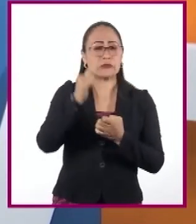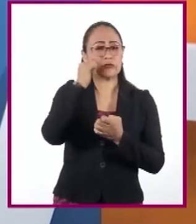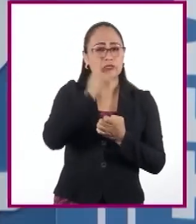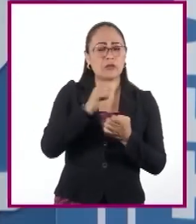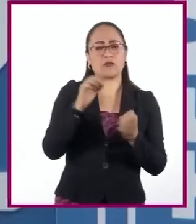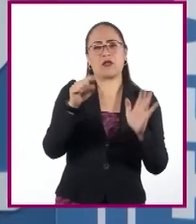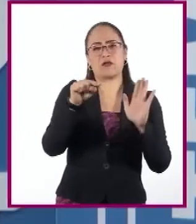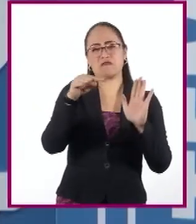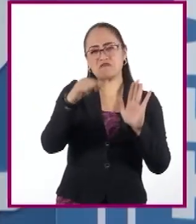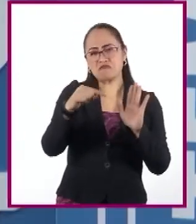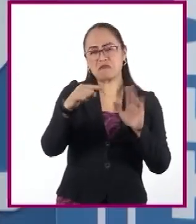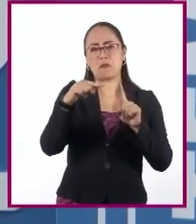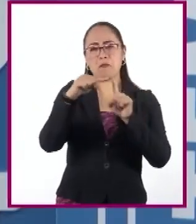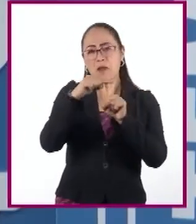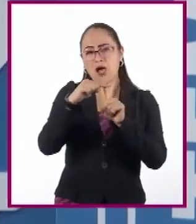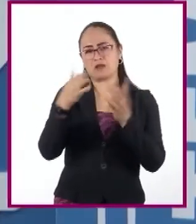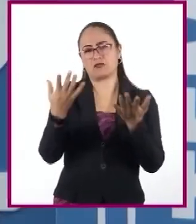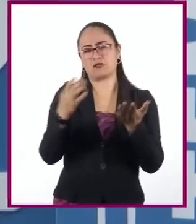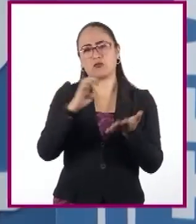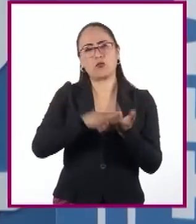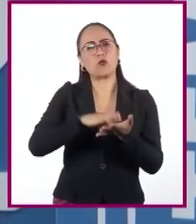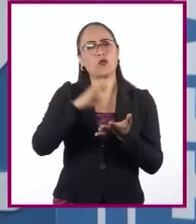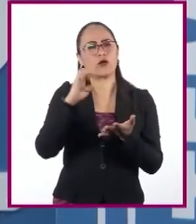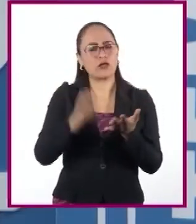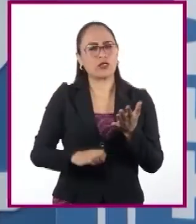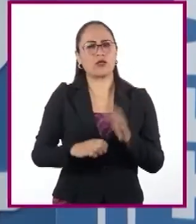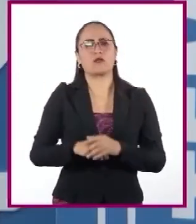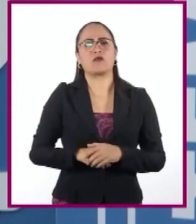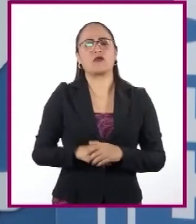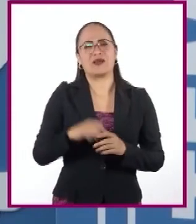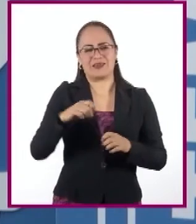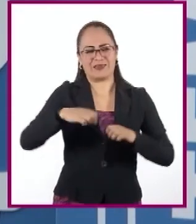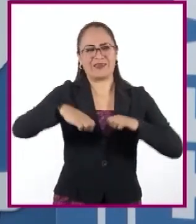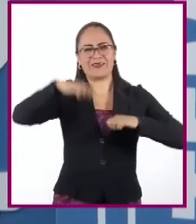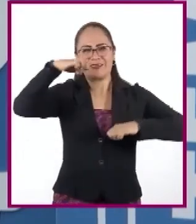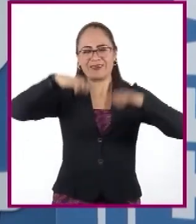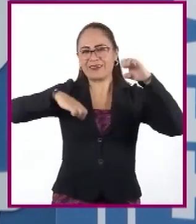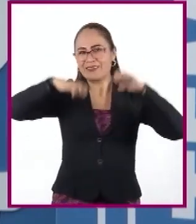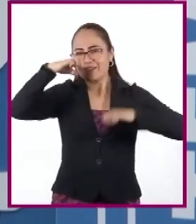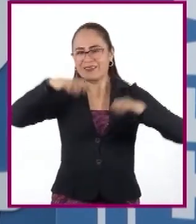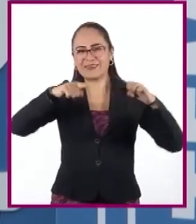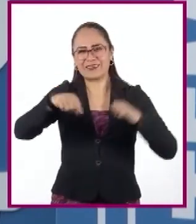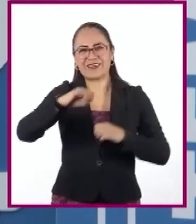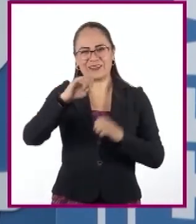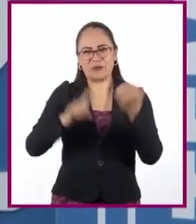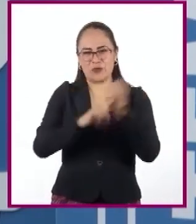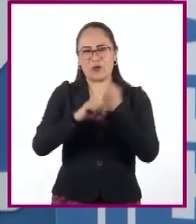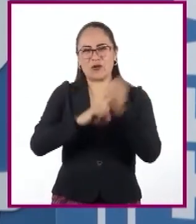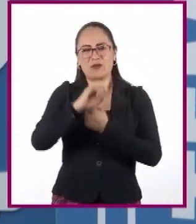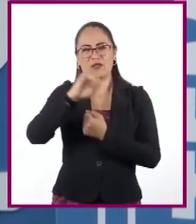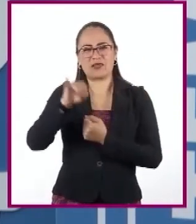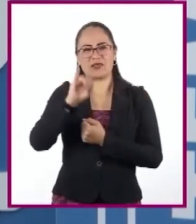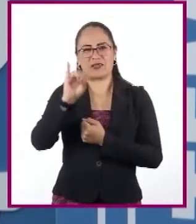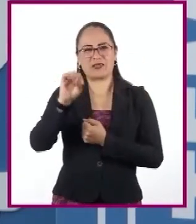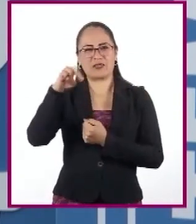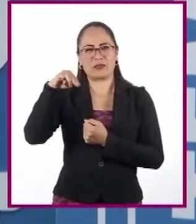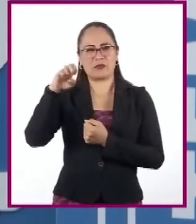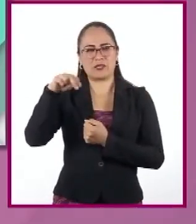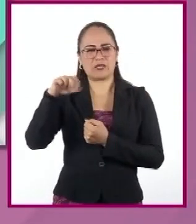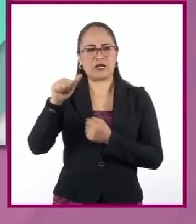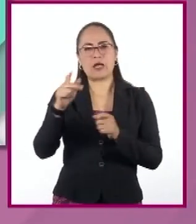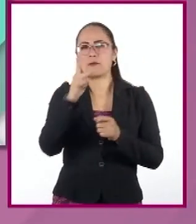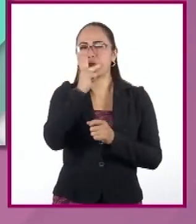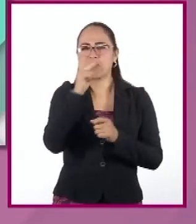puntuación. Por ejemplo, en el ejercicio de las edades de Jimena y sus papás, tenemos una frase que nos